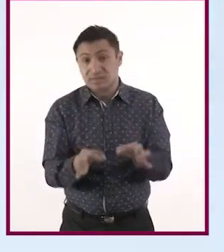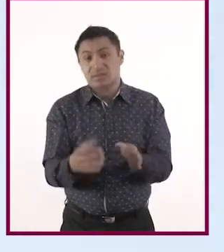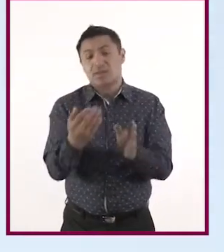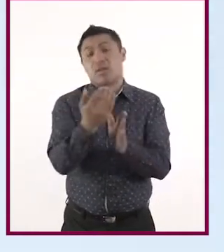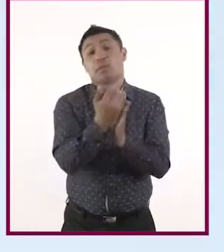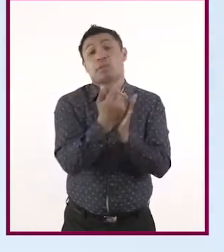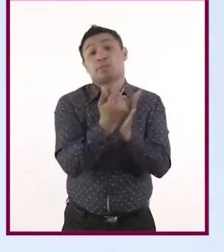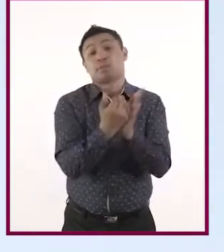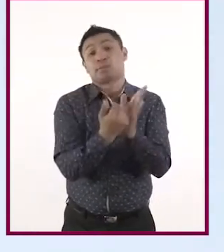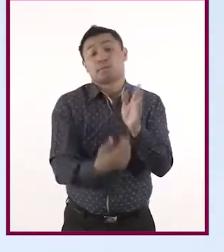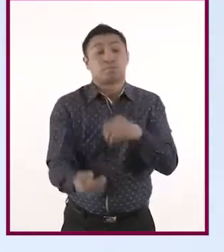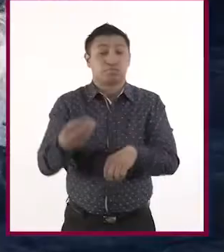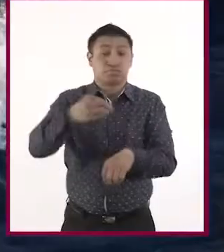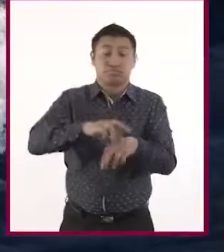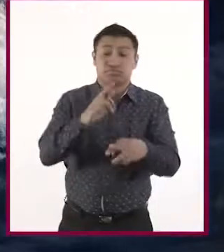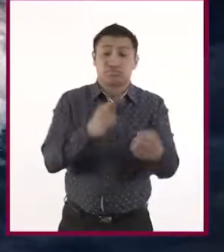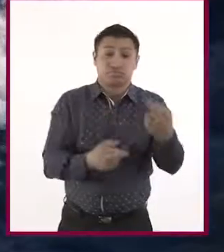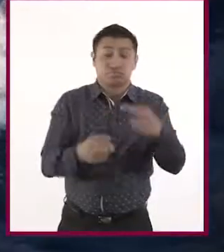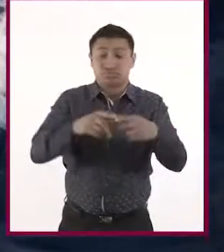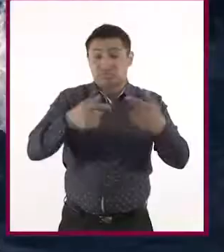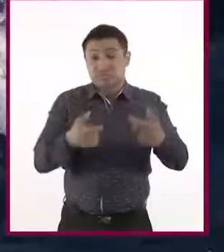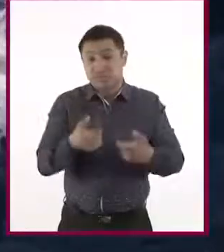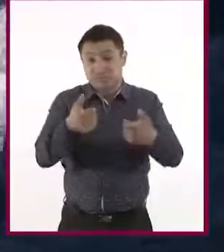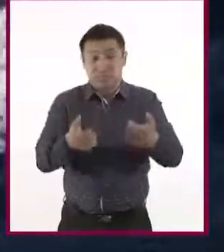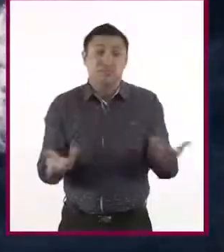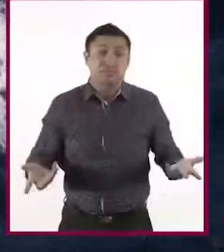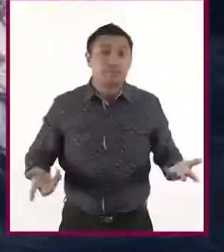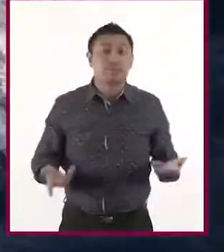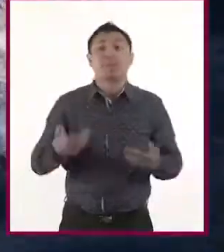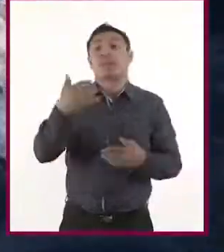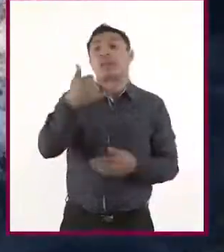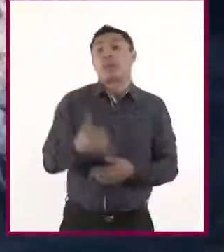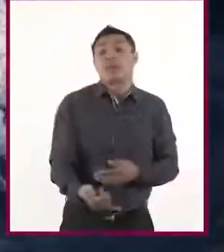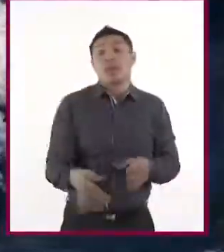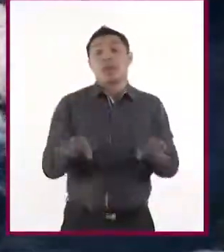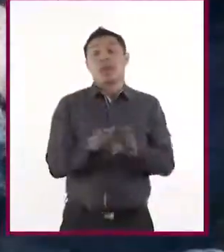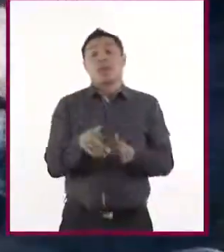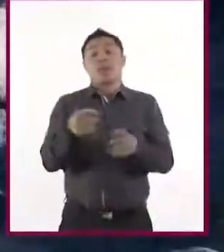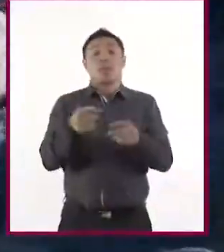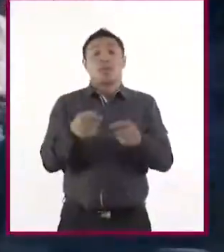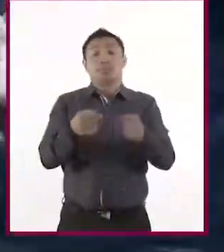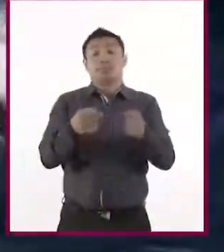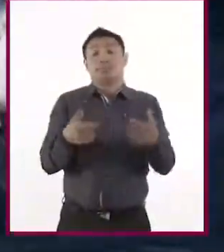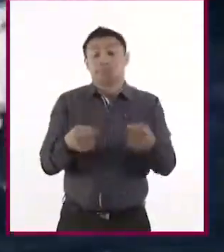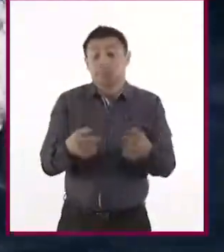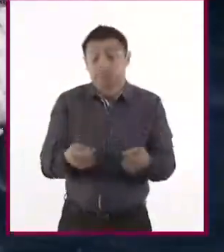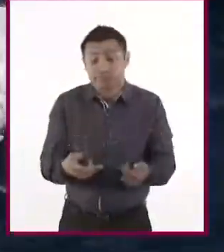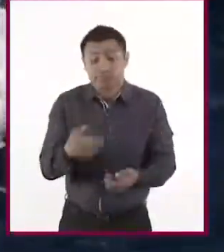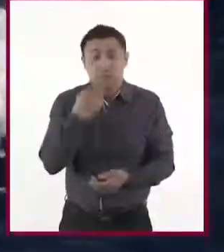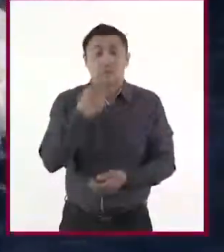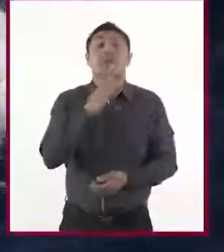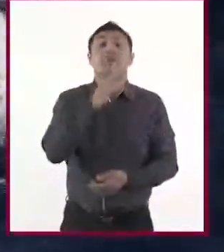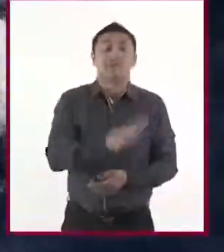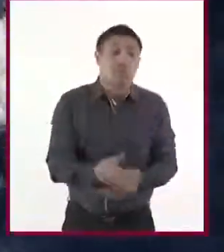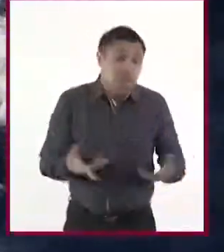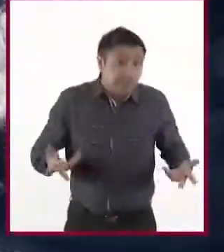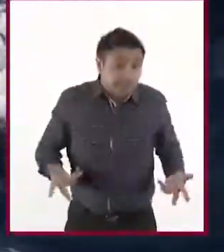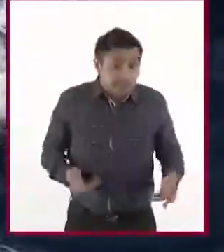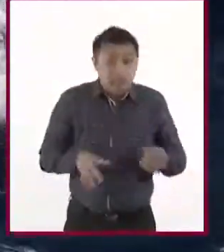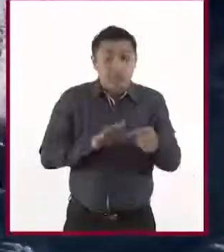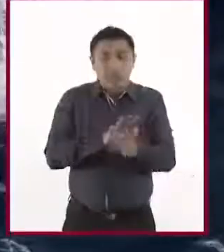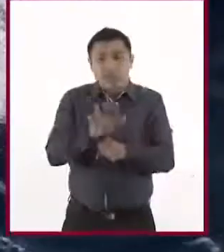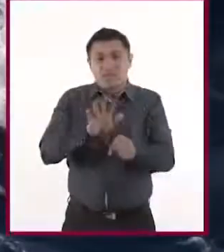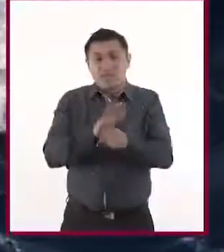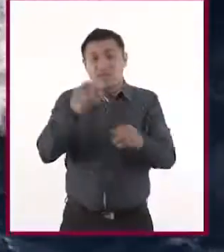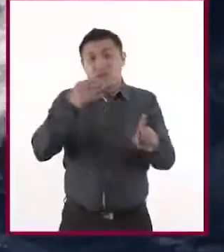disminución en la asignación de recursos financieros y la fragmentación en su manejo. Pero, ¿qué está causando estos